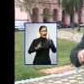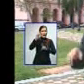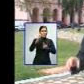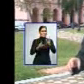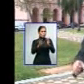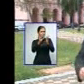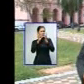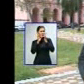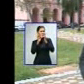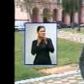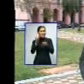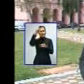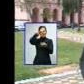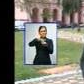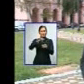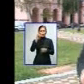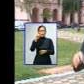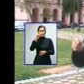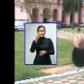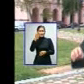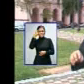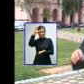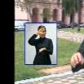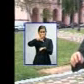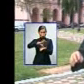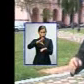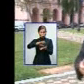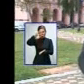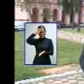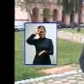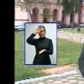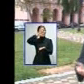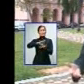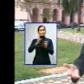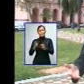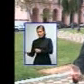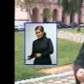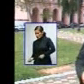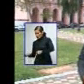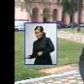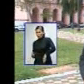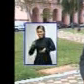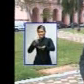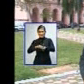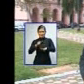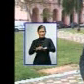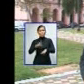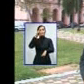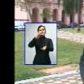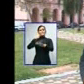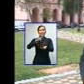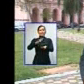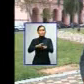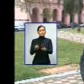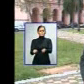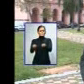especialidades dentro de la previsión, al tanto para Capital, el Hospital Central, e interior del país. Esta responsabilidad